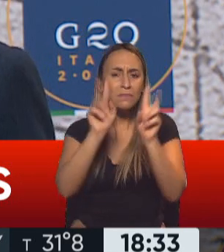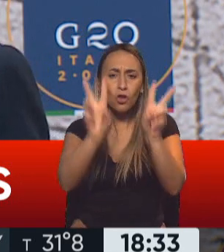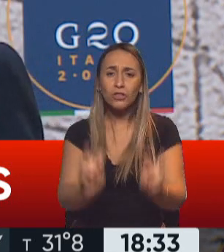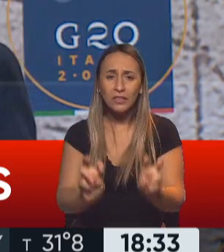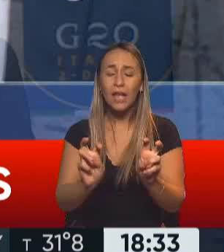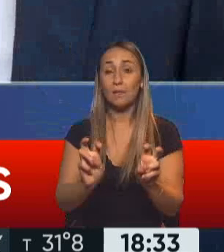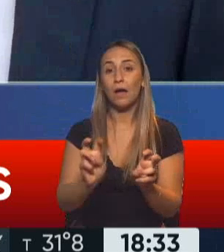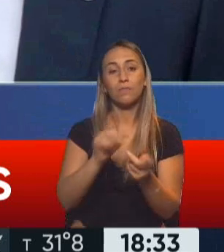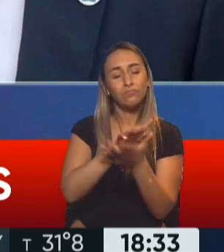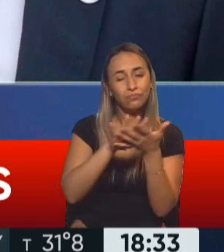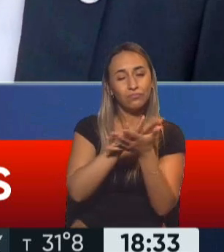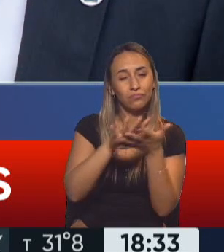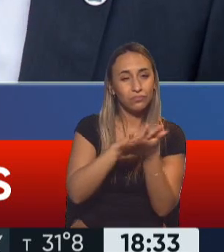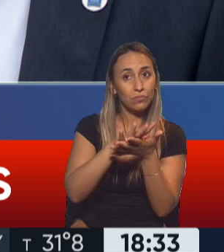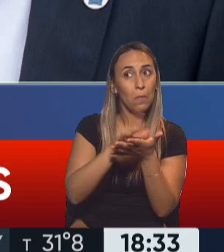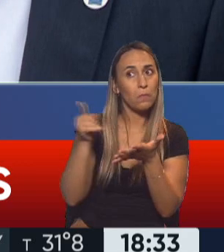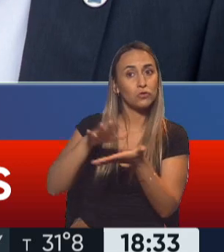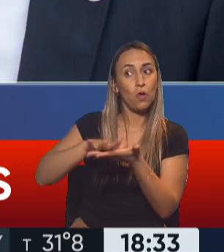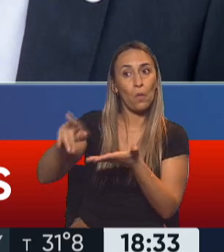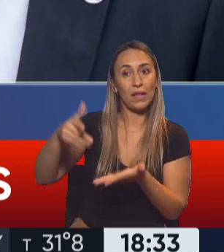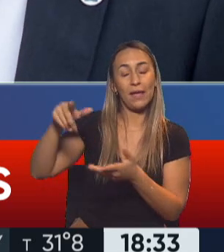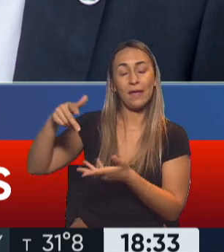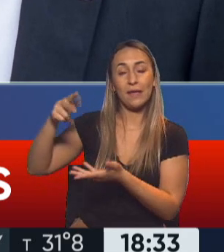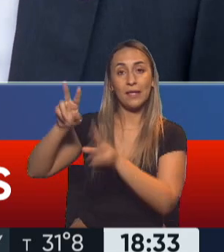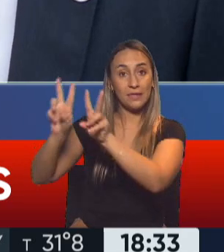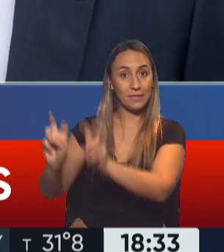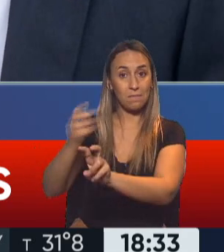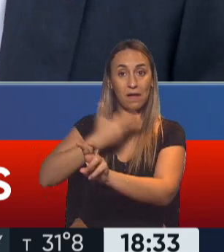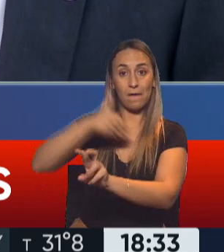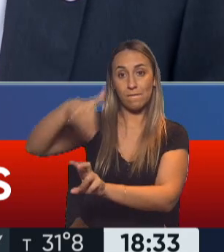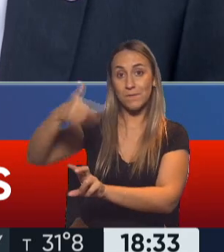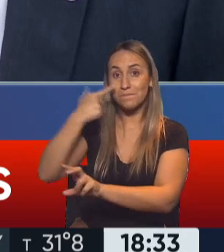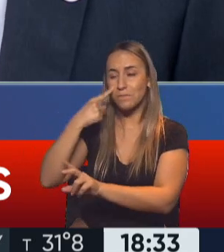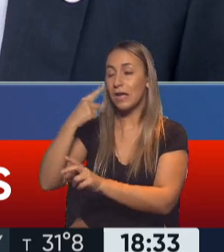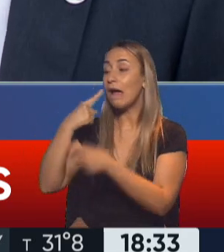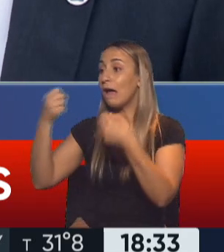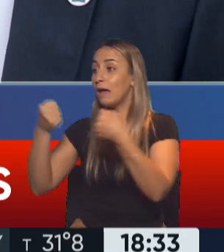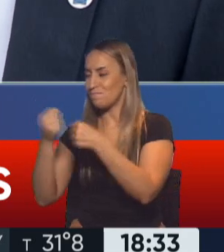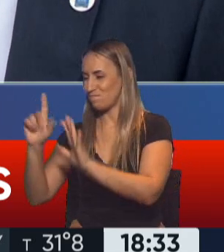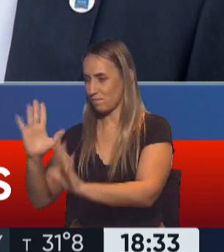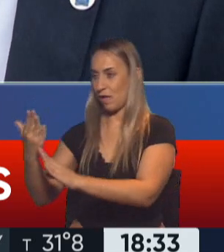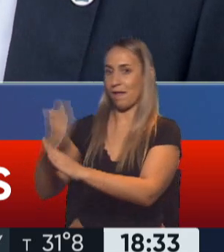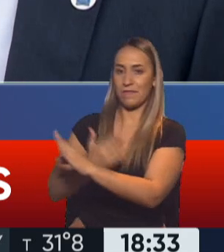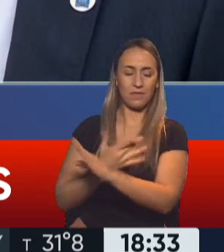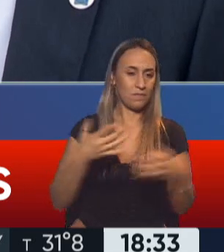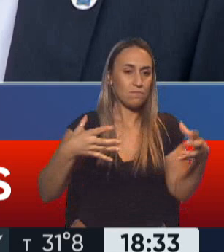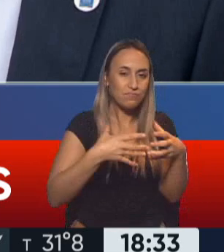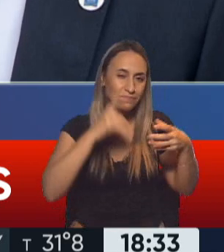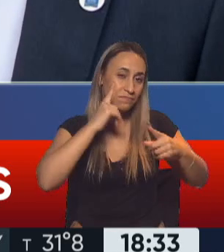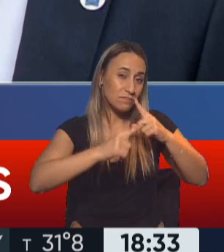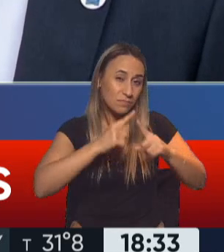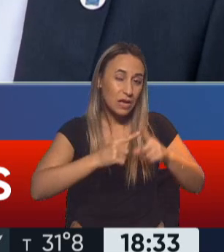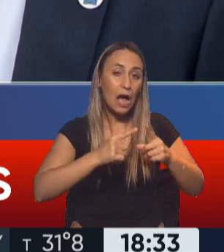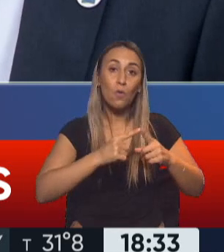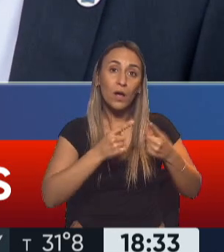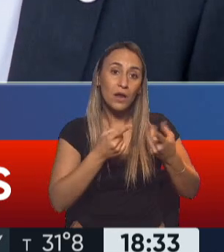en este caso con el Fondo Monetario Internacional, para resolver cuestiones previas, que digamos en este caso es una deuda que no solo asume este